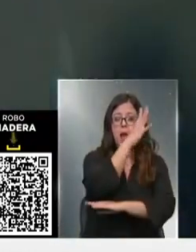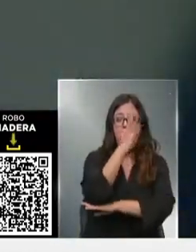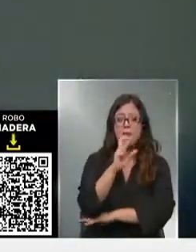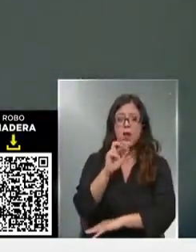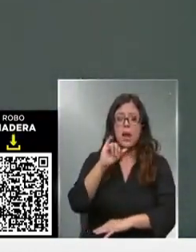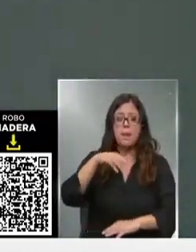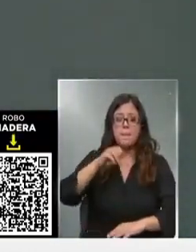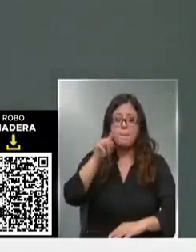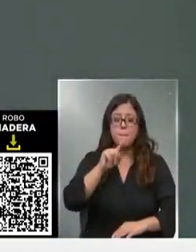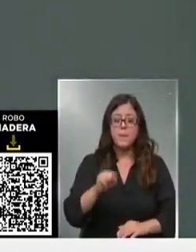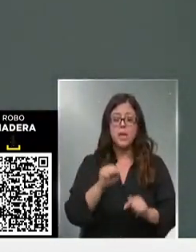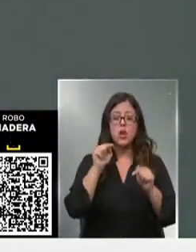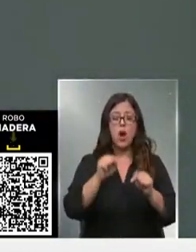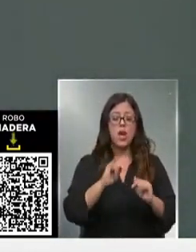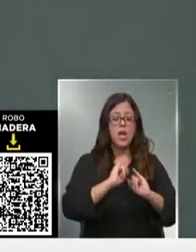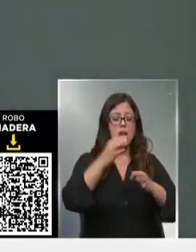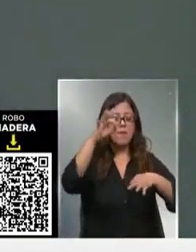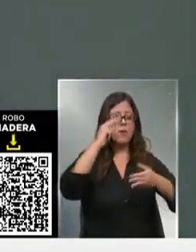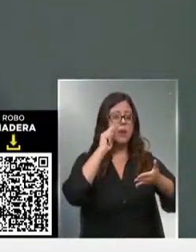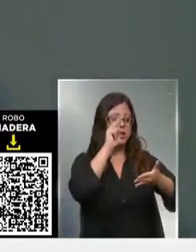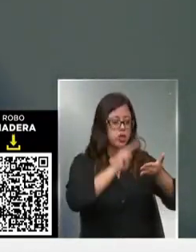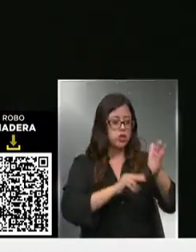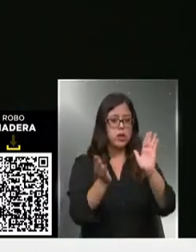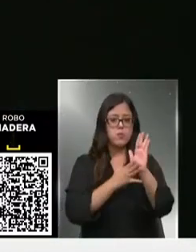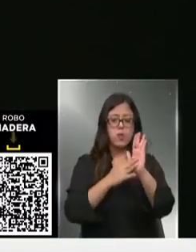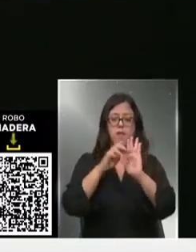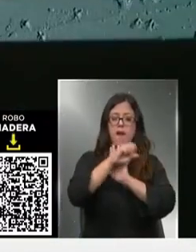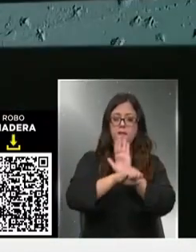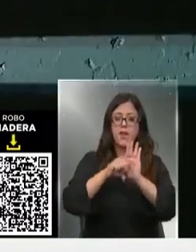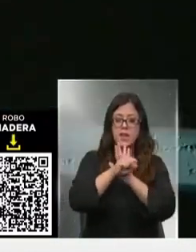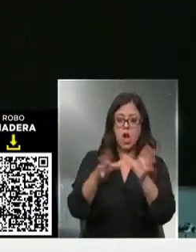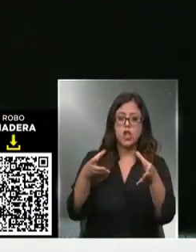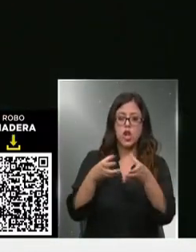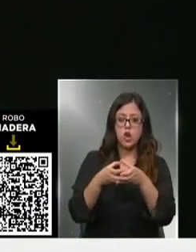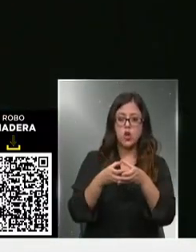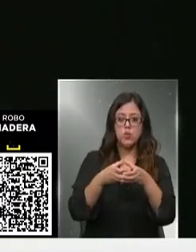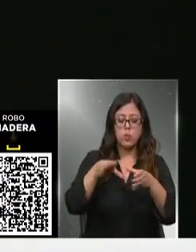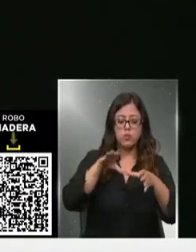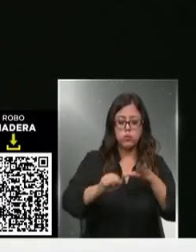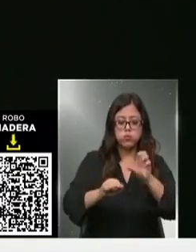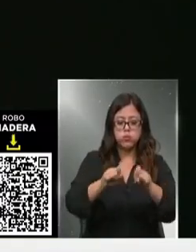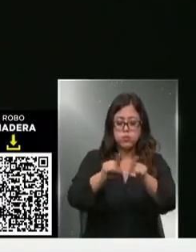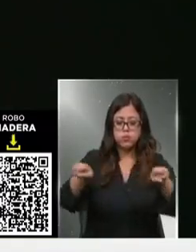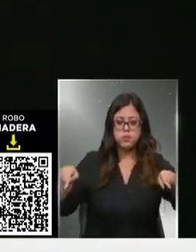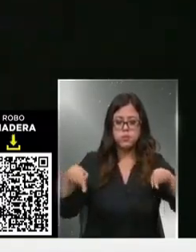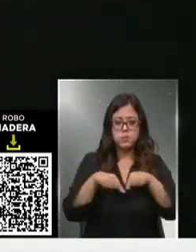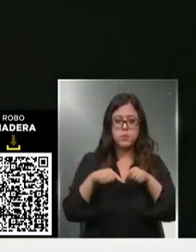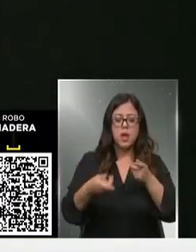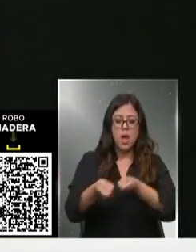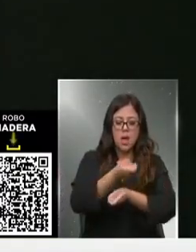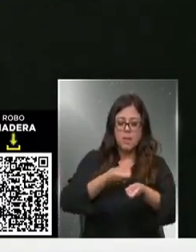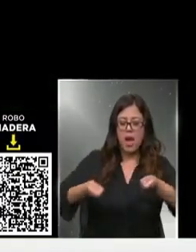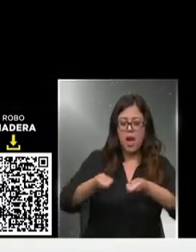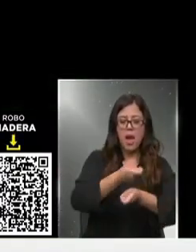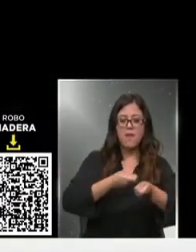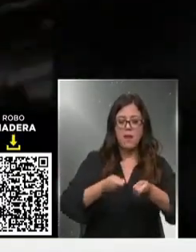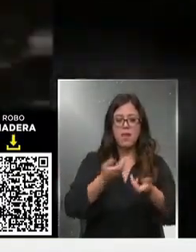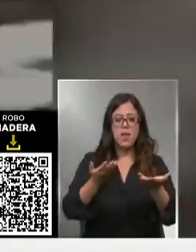El expediente grafica con videos el actuar de la CAM en la toma de terrenos para traficar madera.